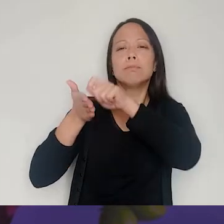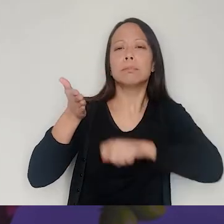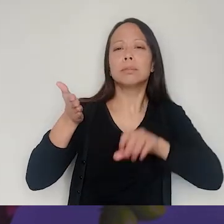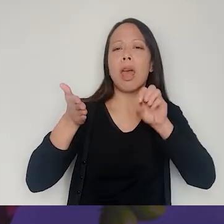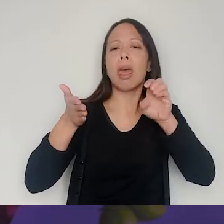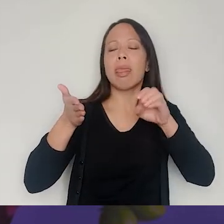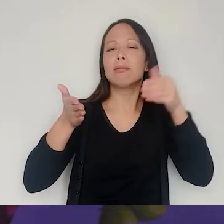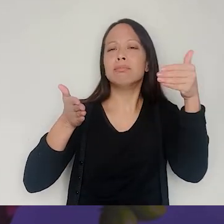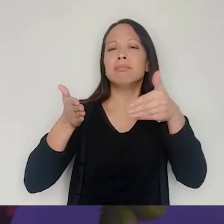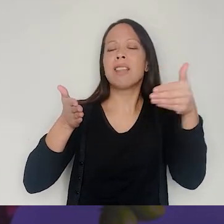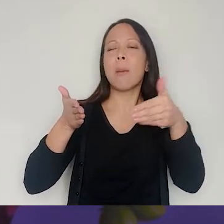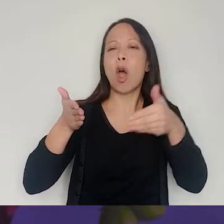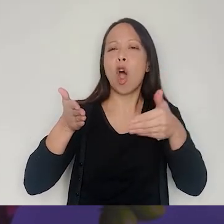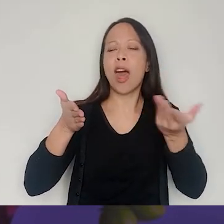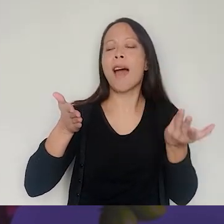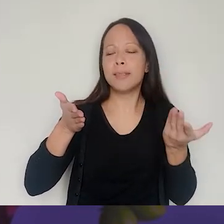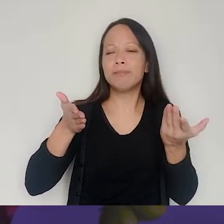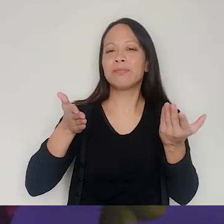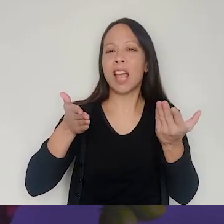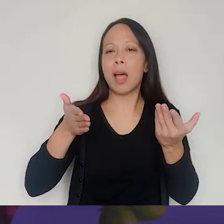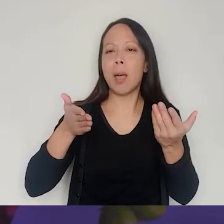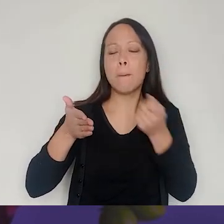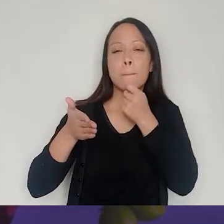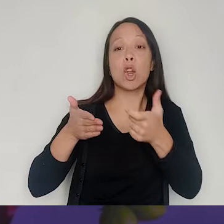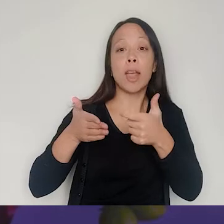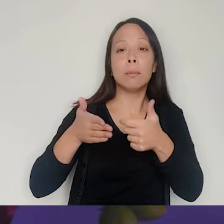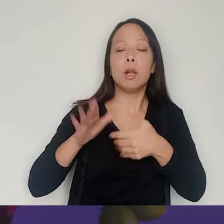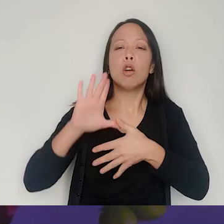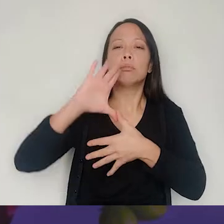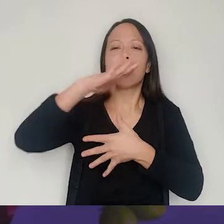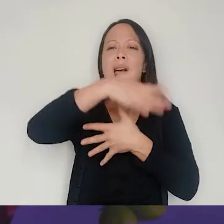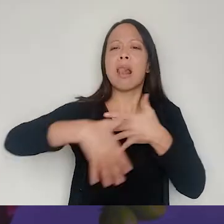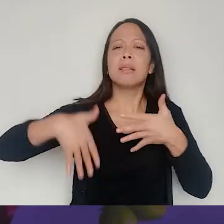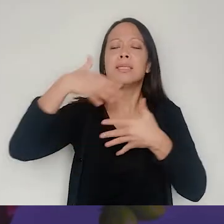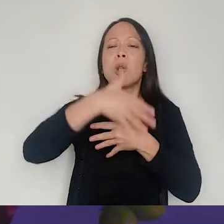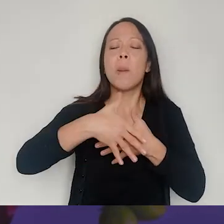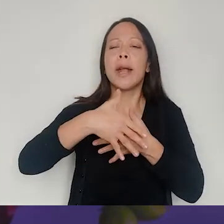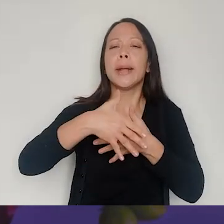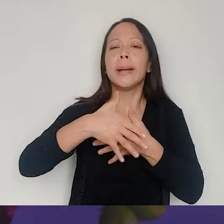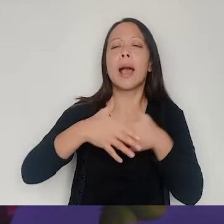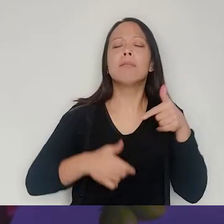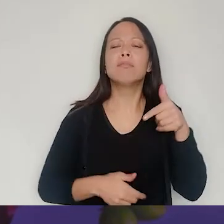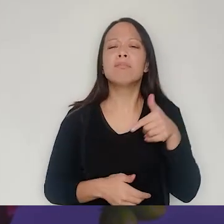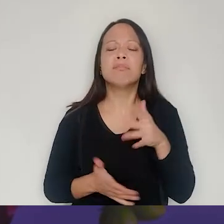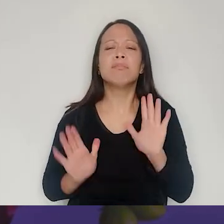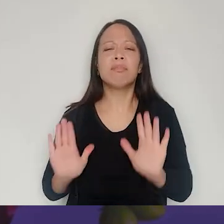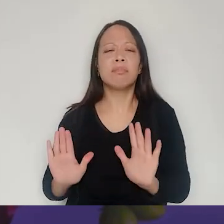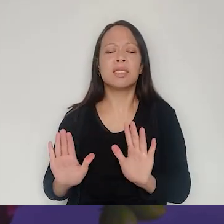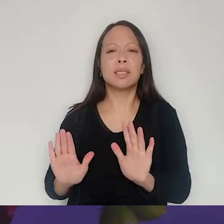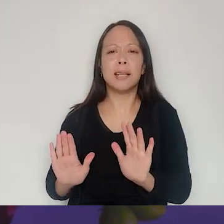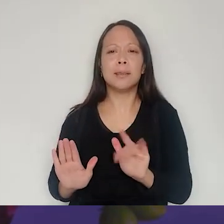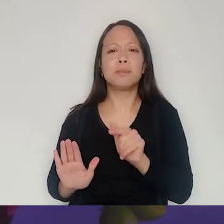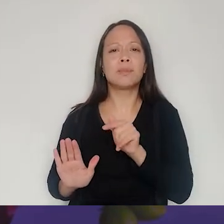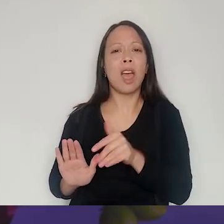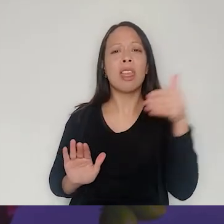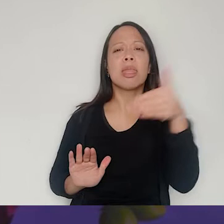en Latinoamérica, sobre todo para situar que, por lo menos, lo que sí sabemos es que existe demora diagnóstica y